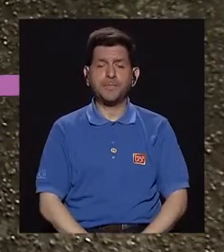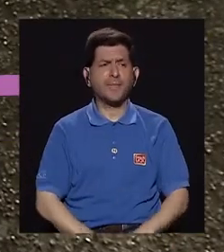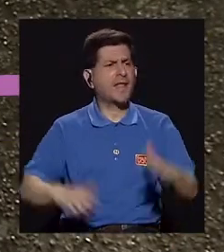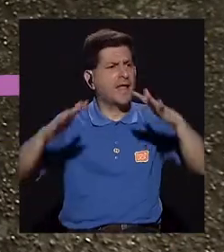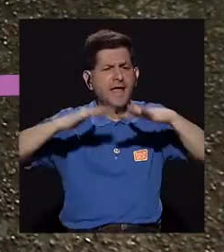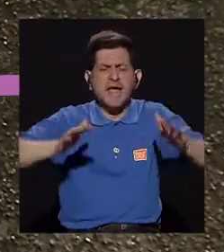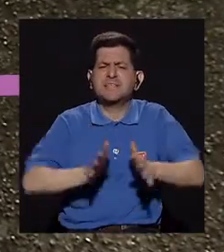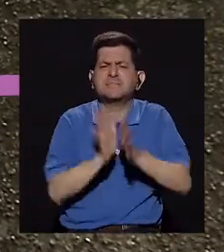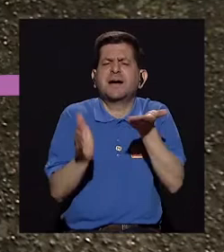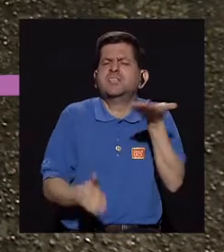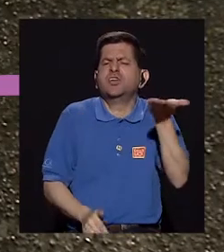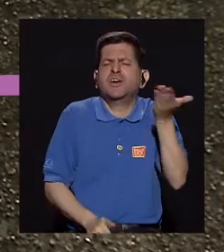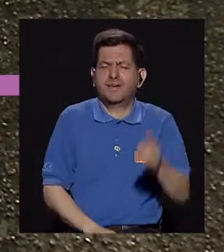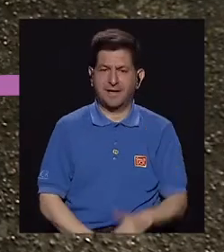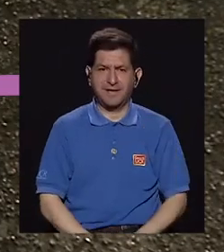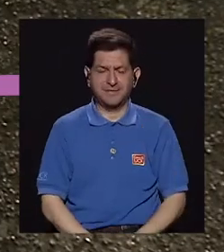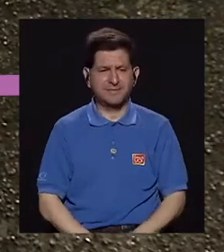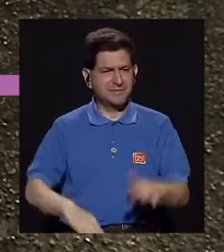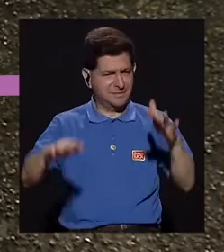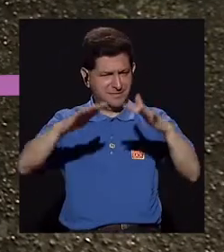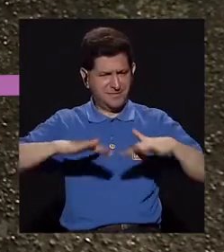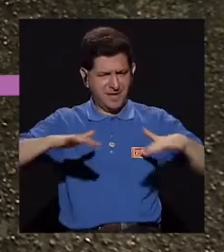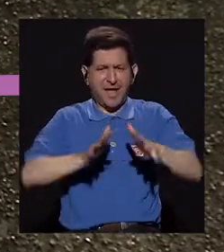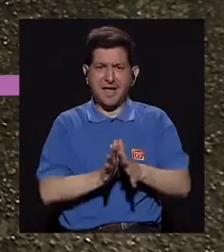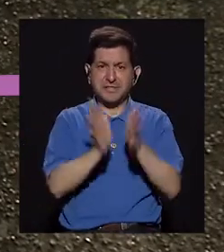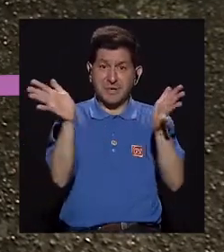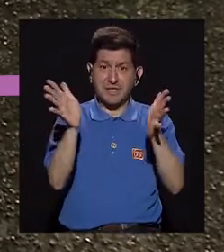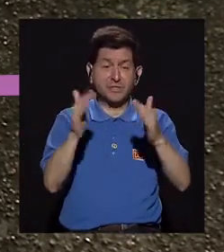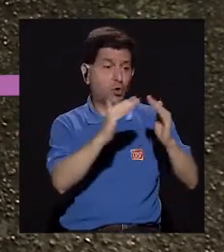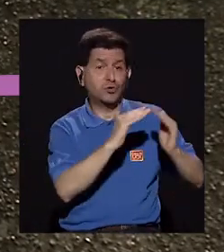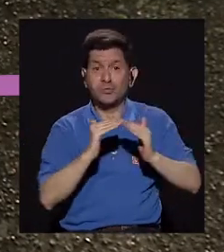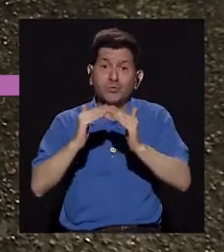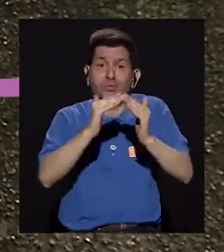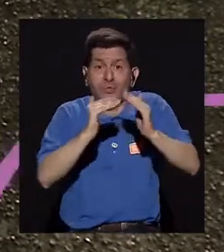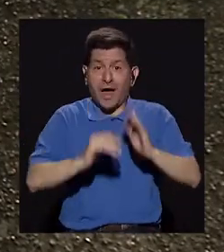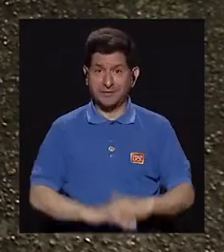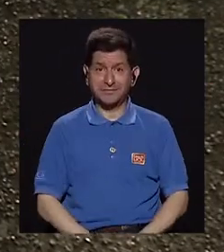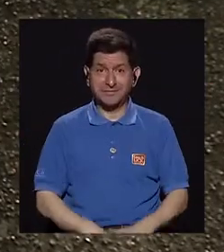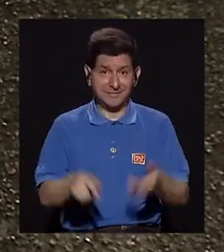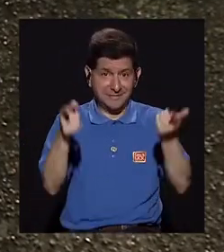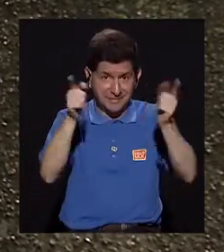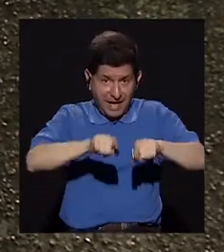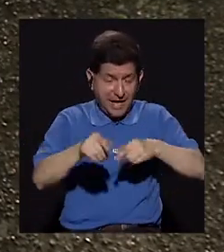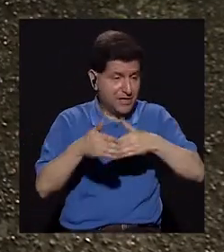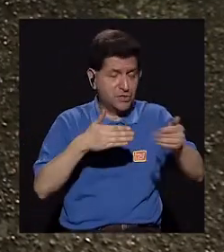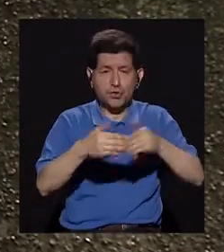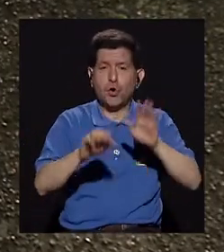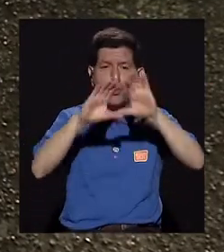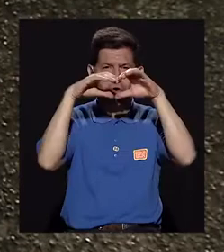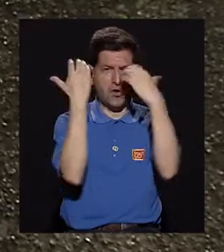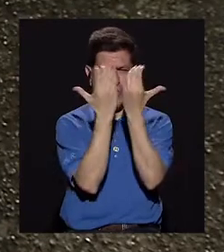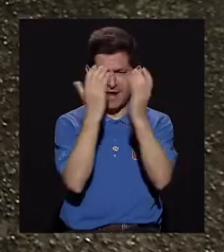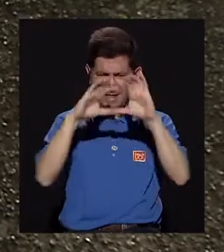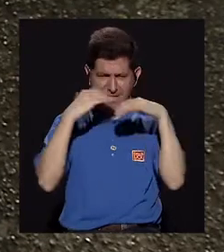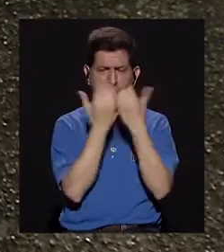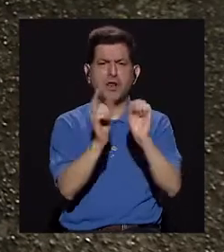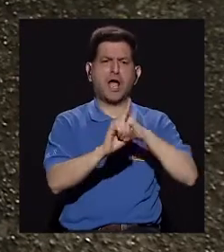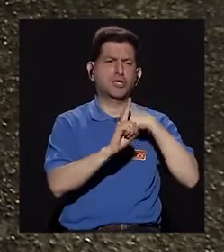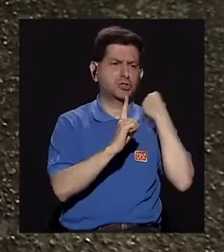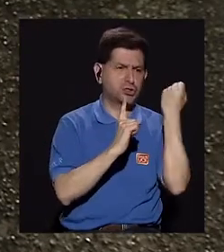¿Qué es el espacio público, verdad? Es que el espacio público es la ciudad, y de hecho cualquier categoría de